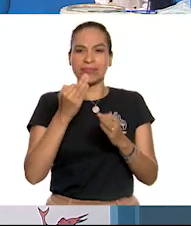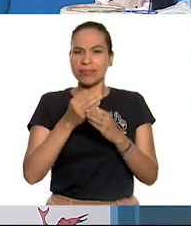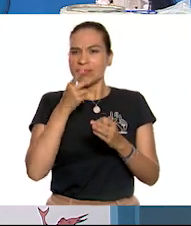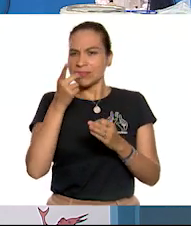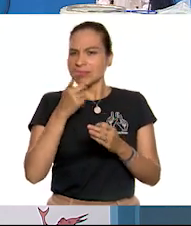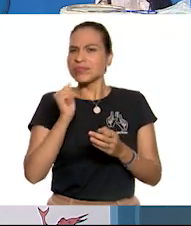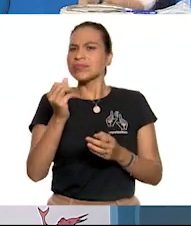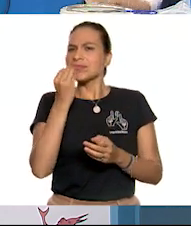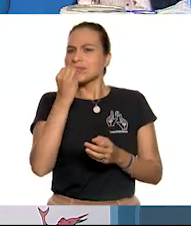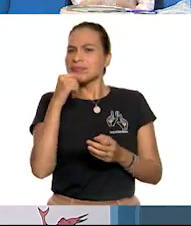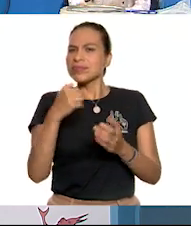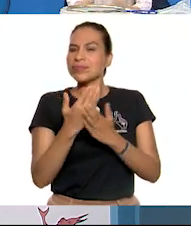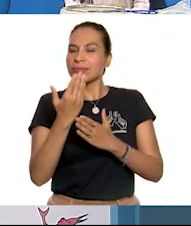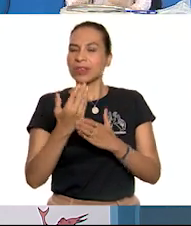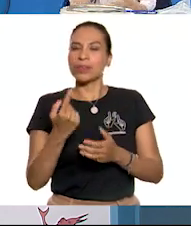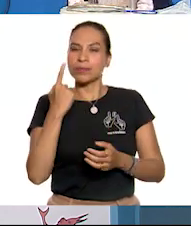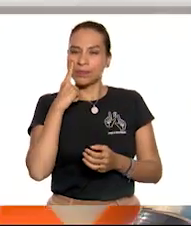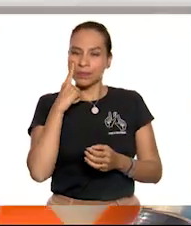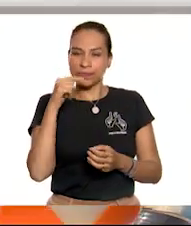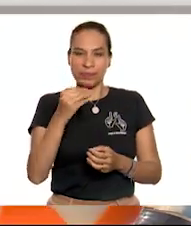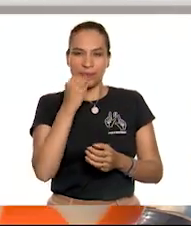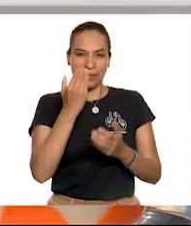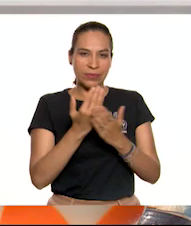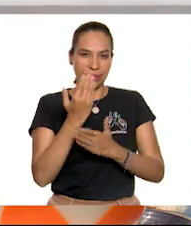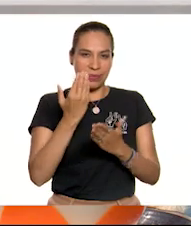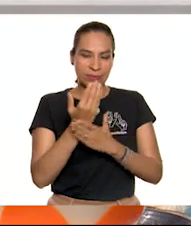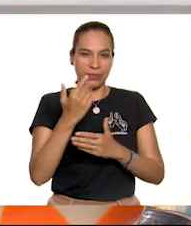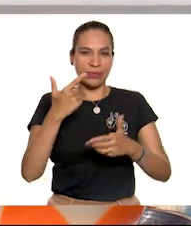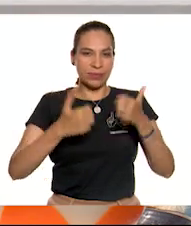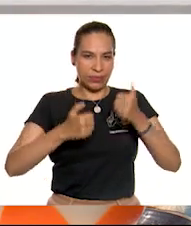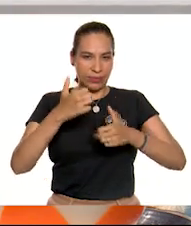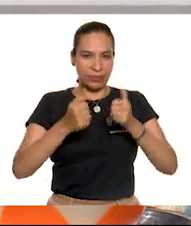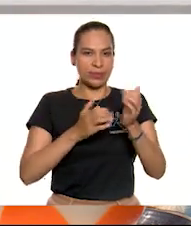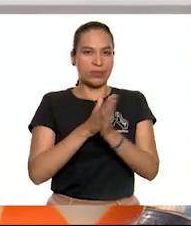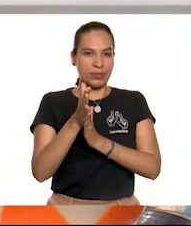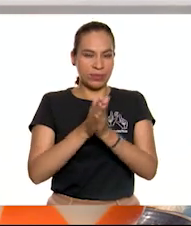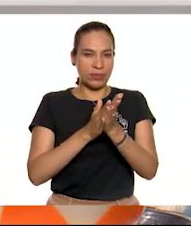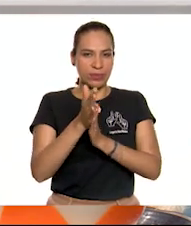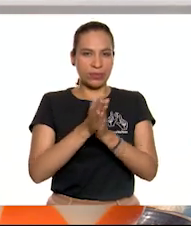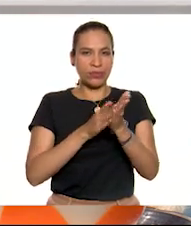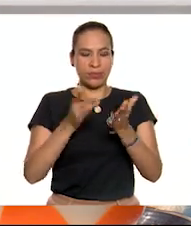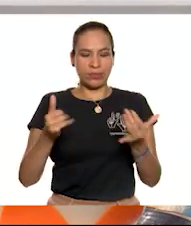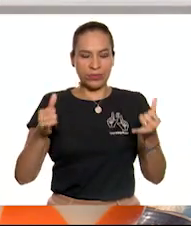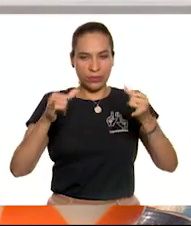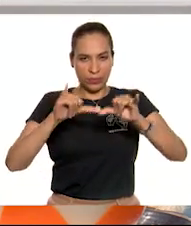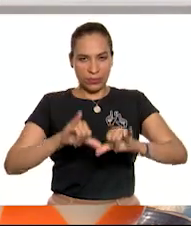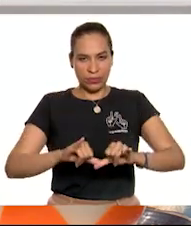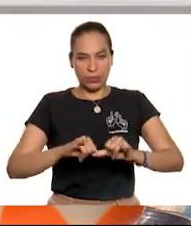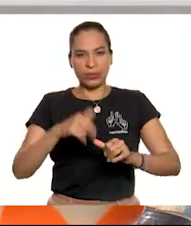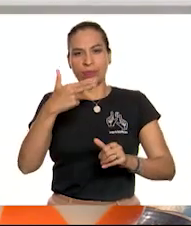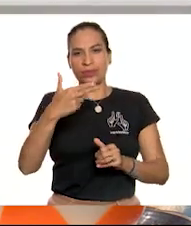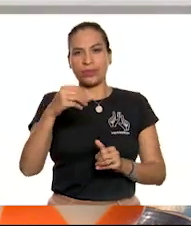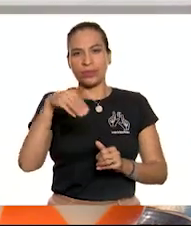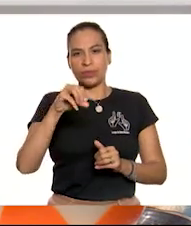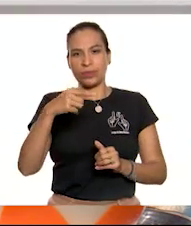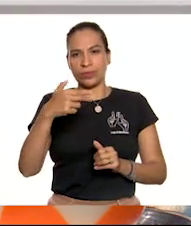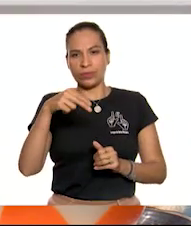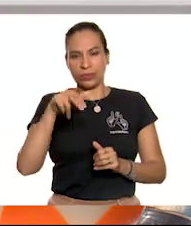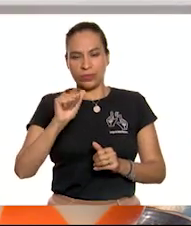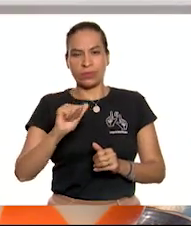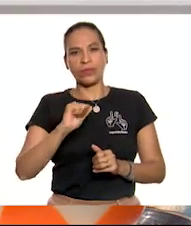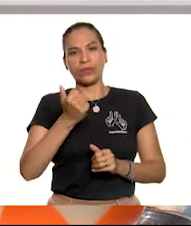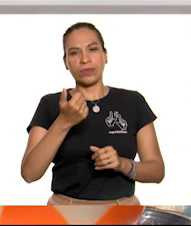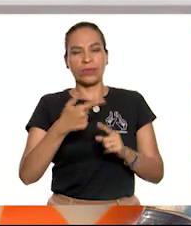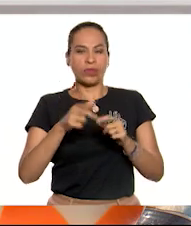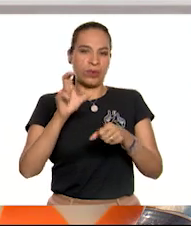¿qué desayunaste? Ah, pues mire, desayuné mi leche con chocolate, que es una mezcla homogénea. Y mi